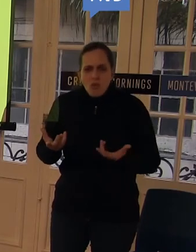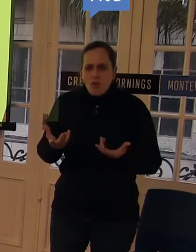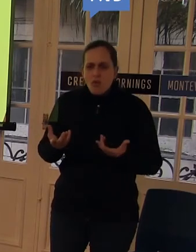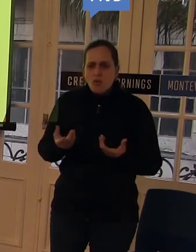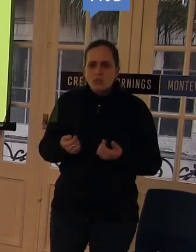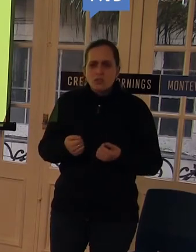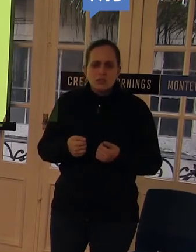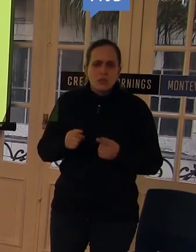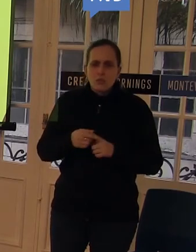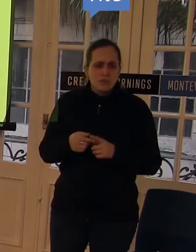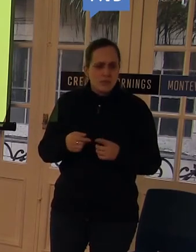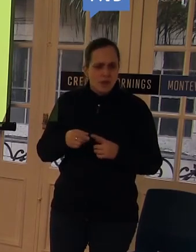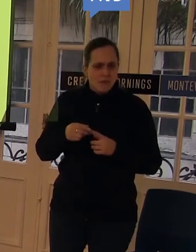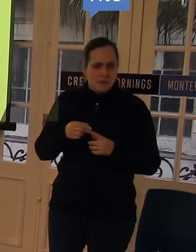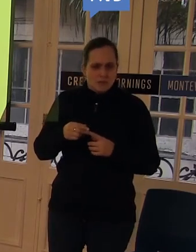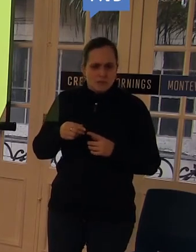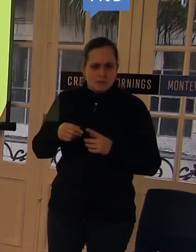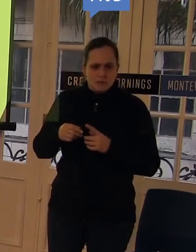una farmacia?